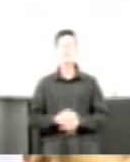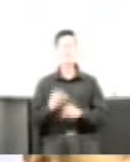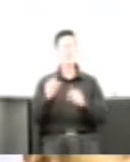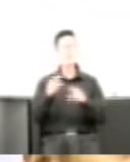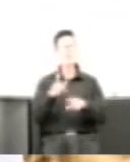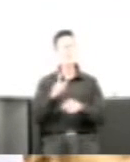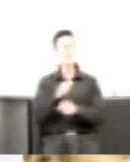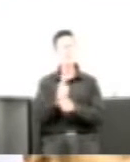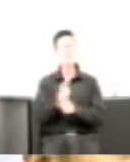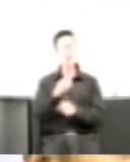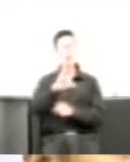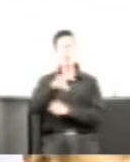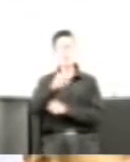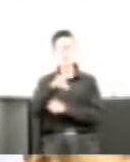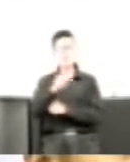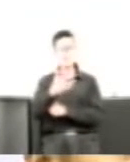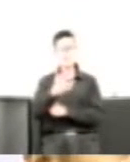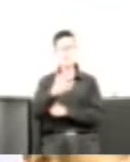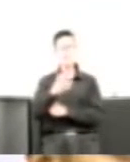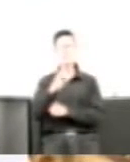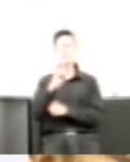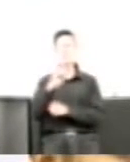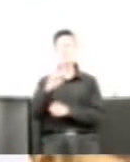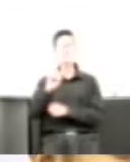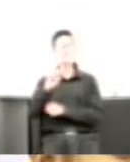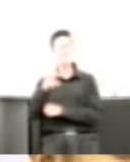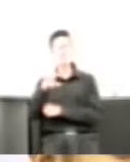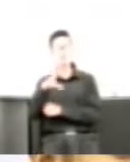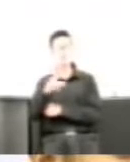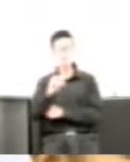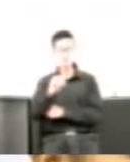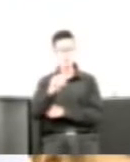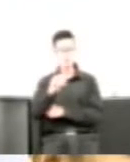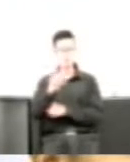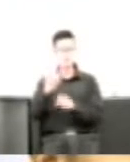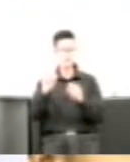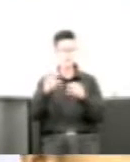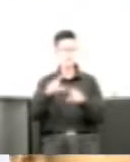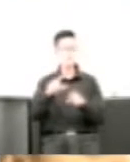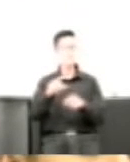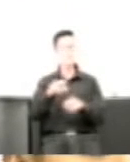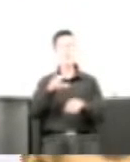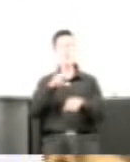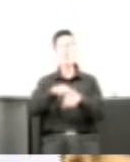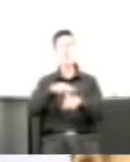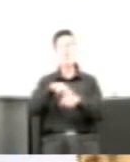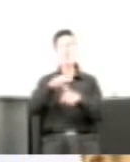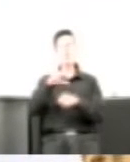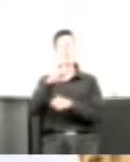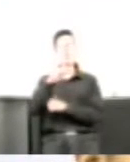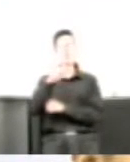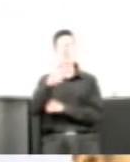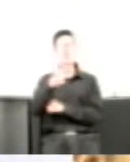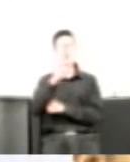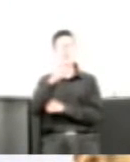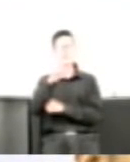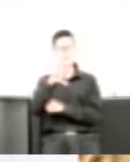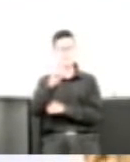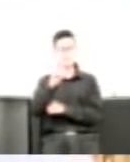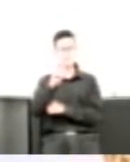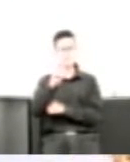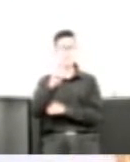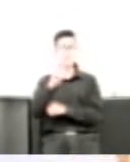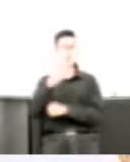García, consejero del Poder Judicial del Estado. Sergio, bienvenido también. Al doctor Gilberto Martiñón Cano, investigador de la Escuela de Estudios